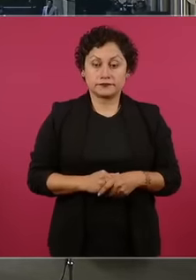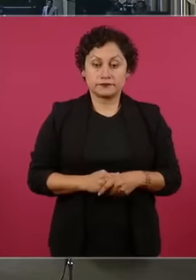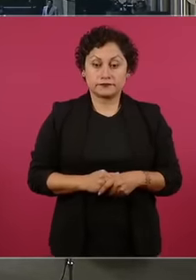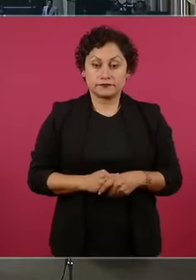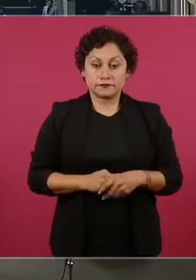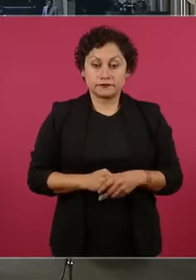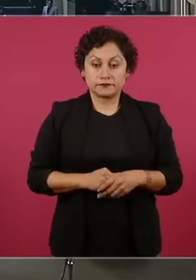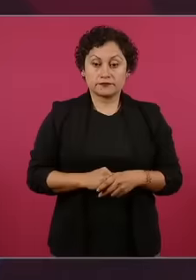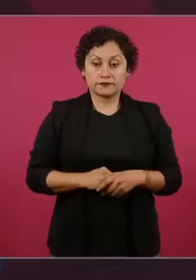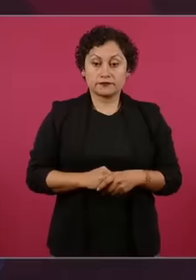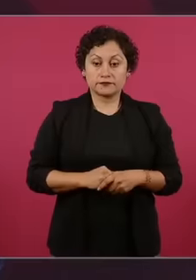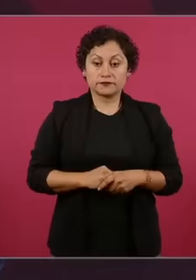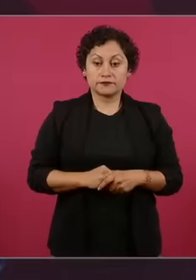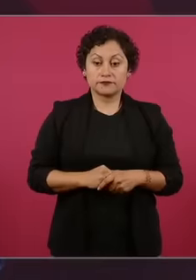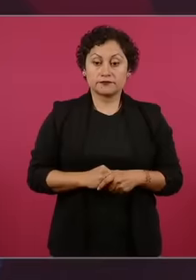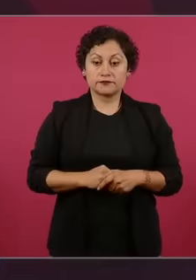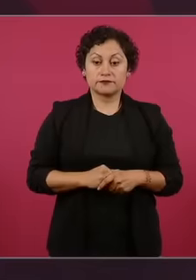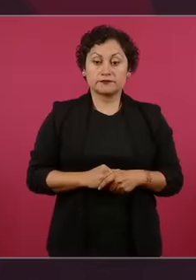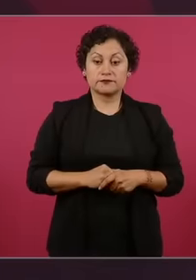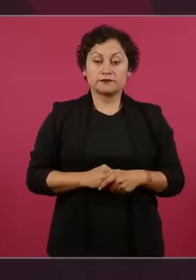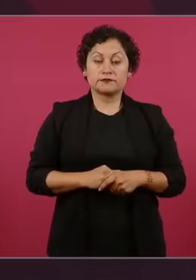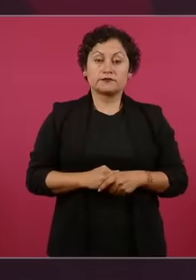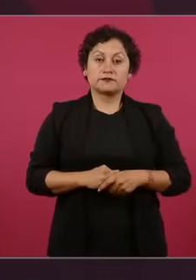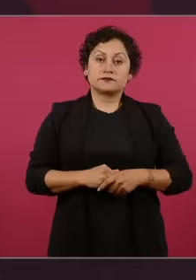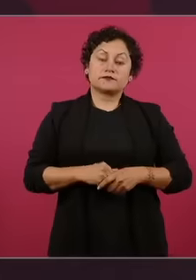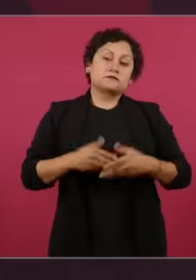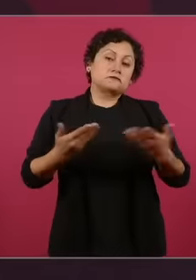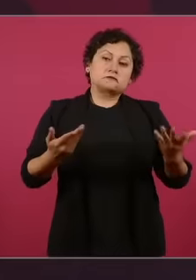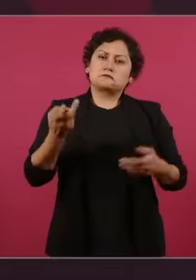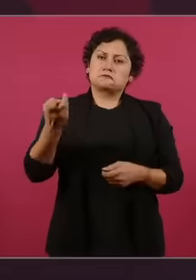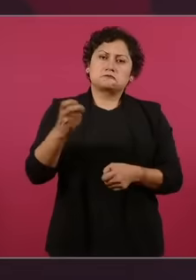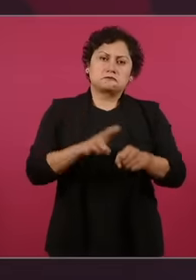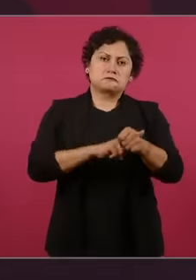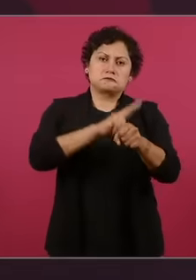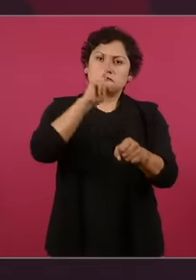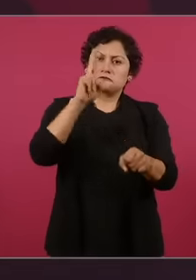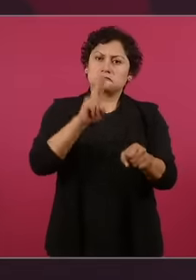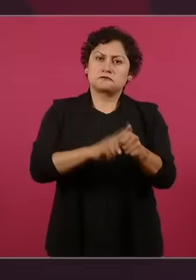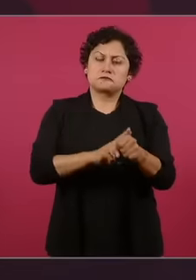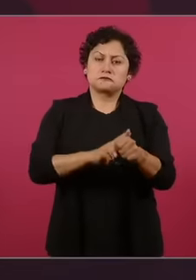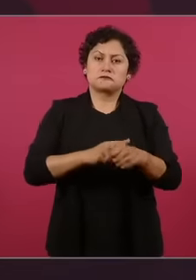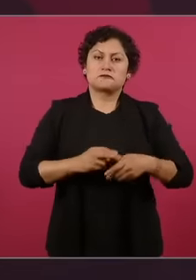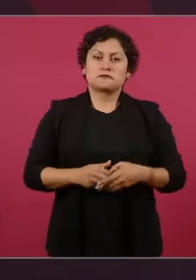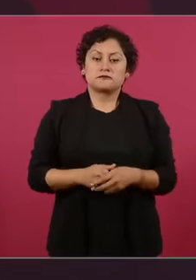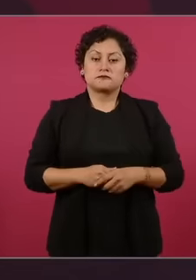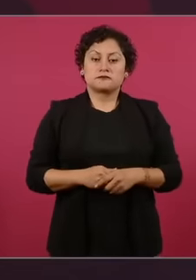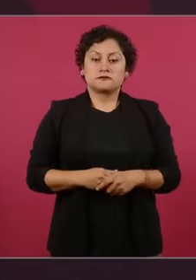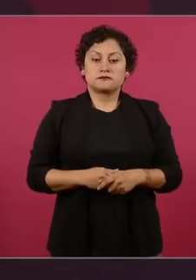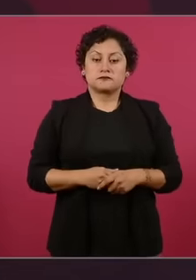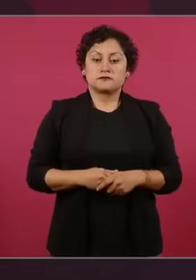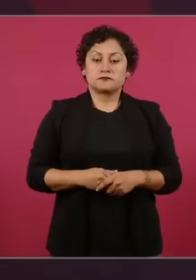algo normal. en